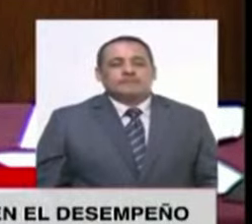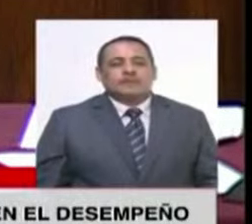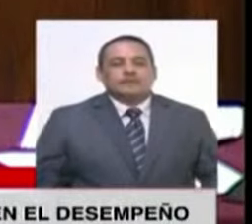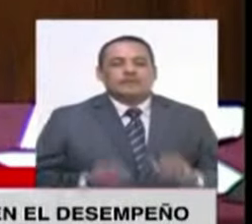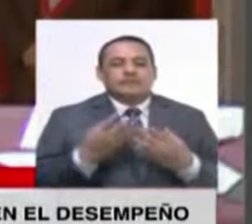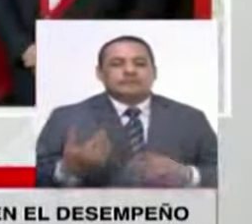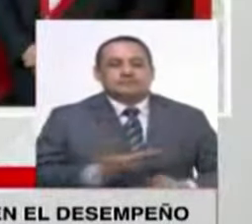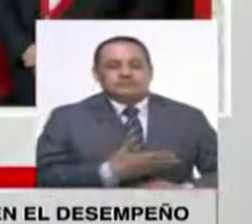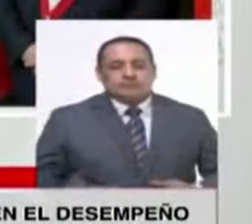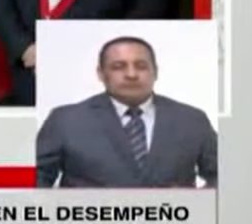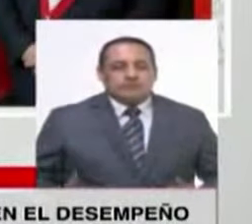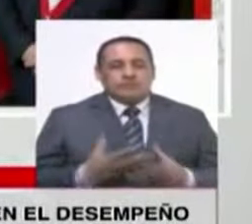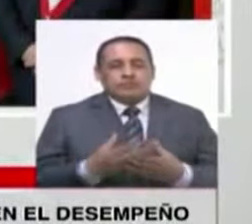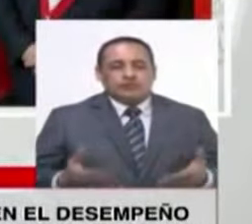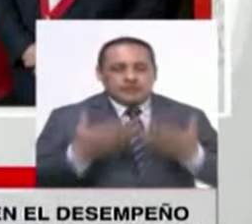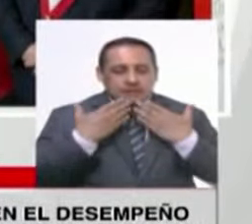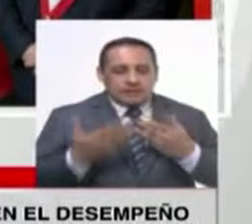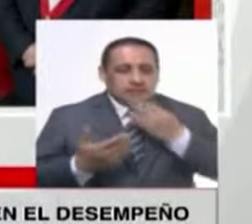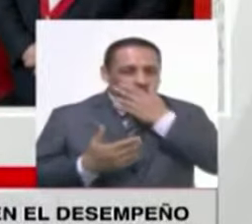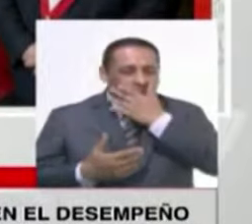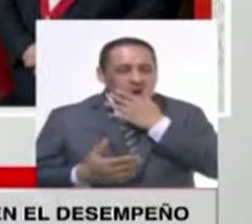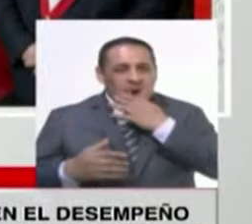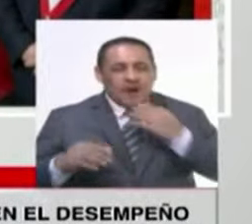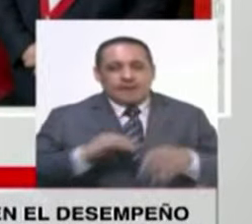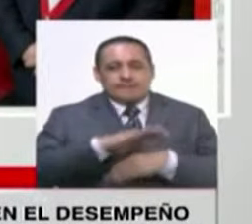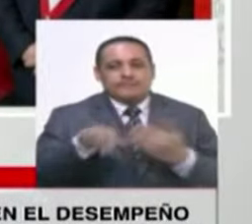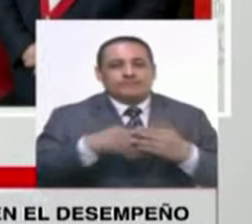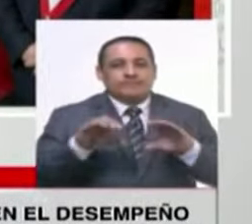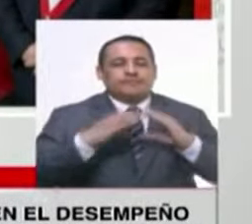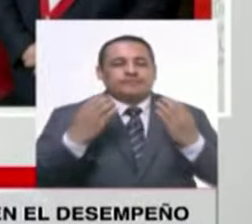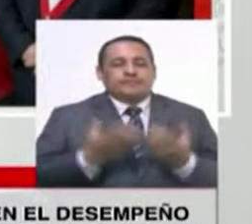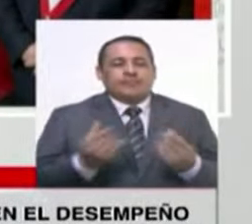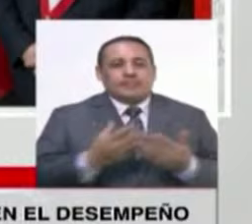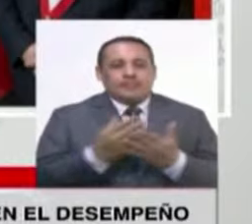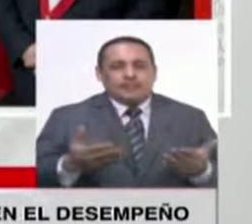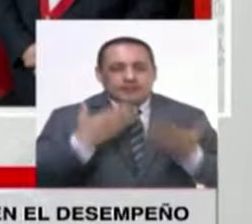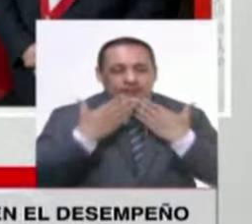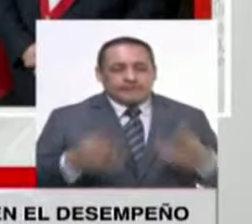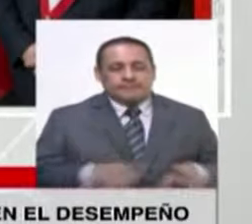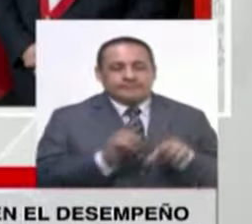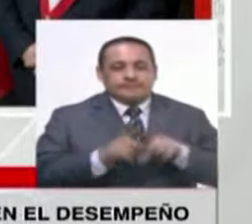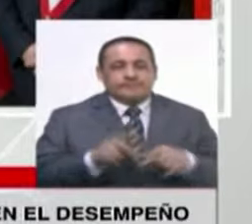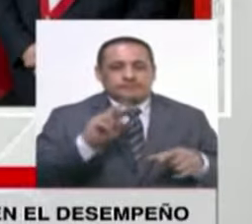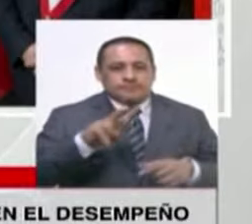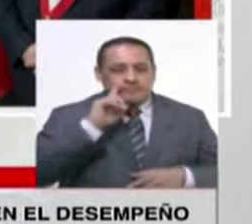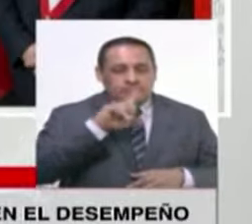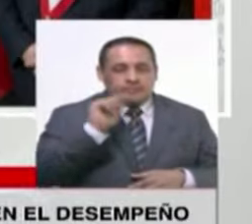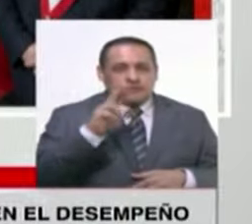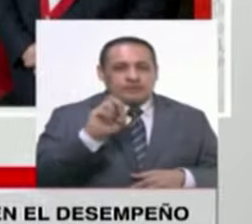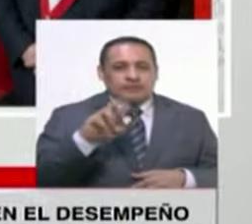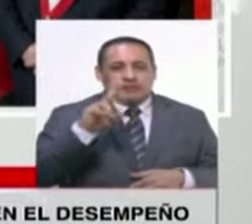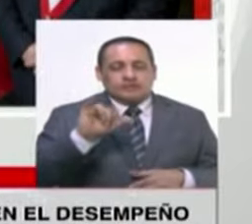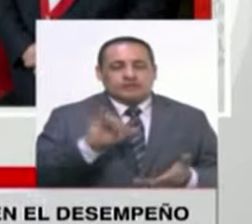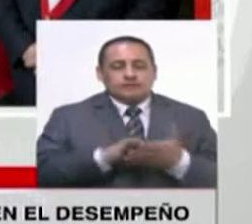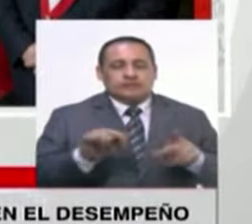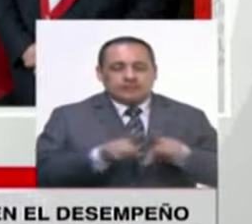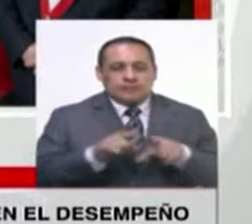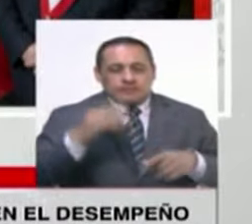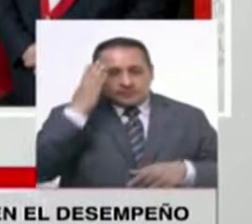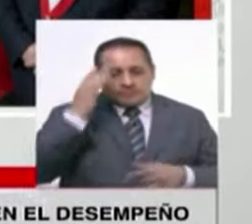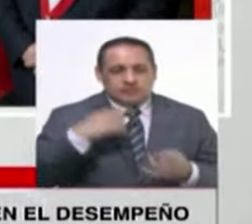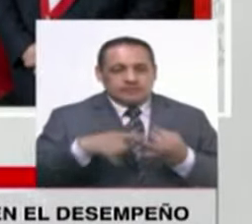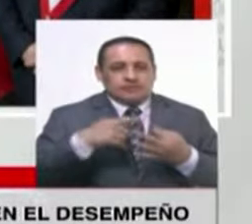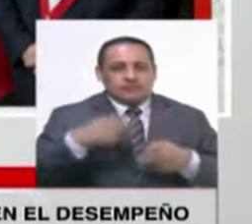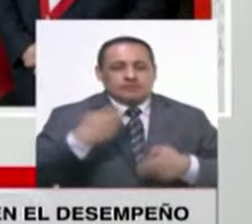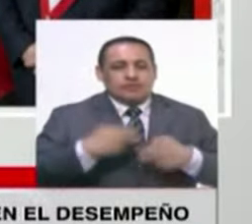Señor presidente, muchas gracias. Muchas gracias a los colegas. Muchas gracias también al señor Villaverde. Entendemos la situación bastante